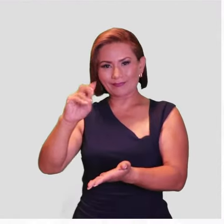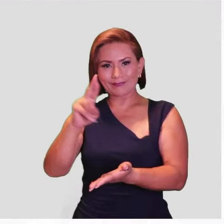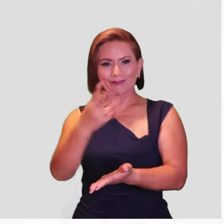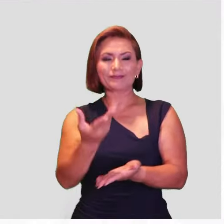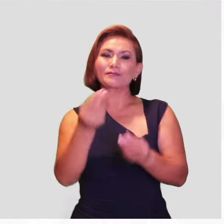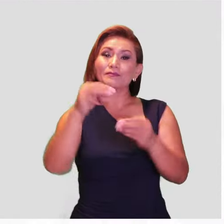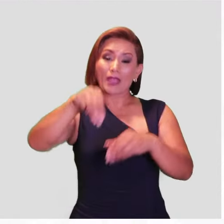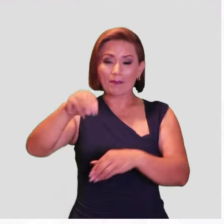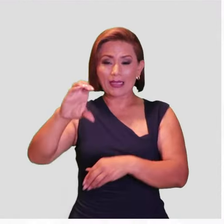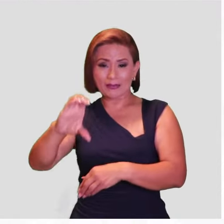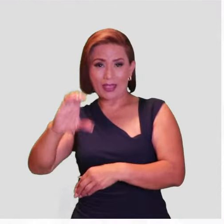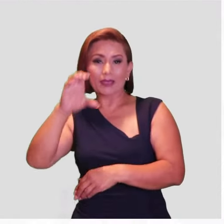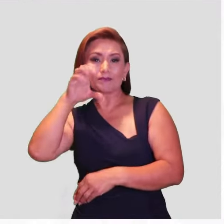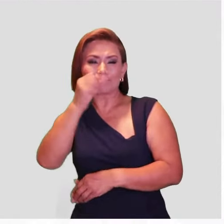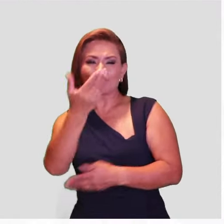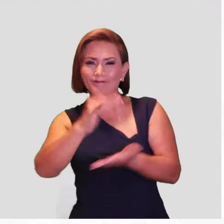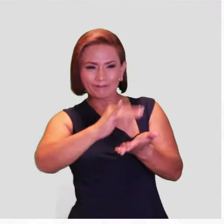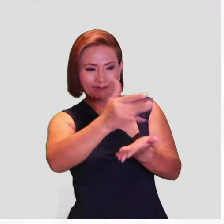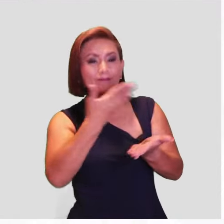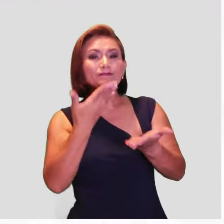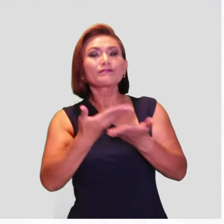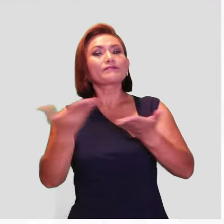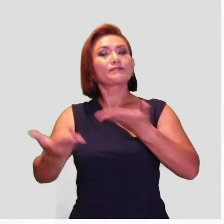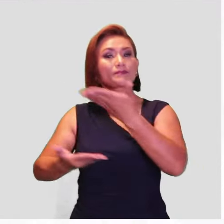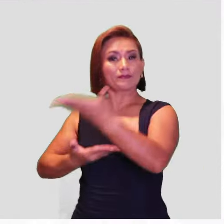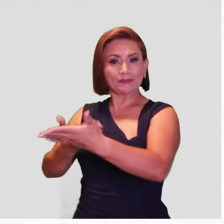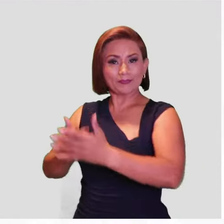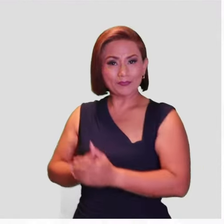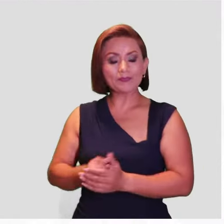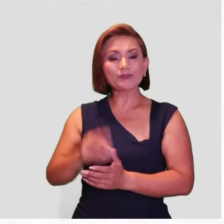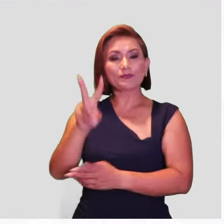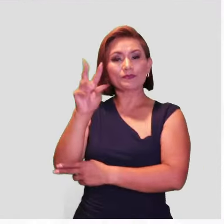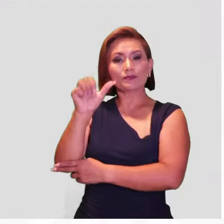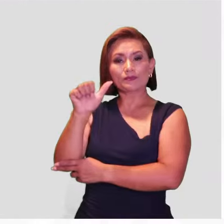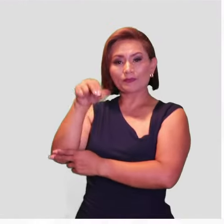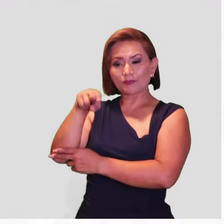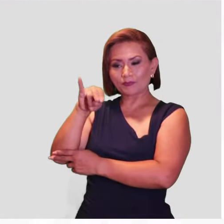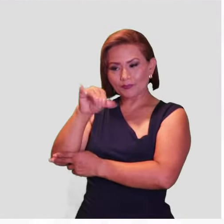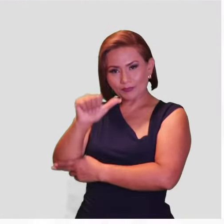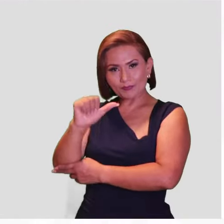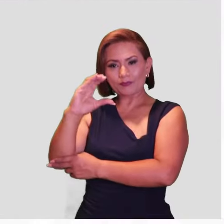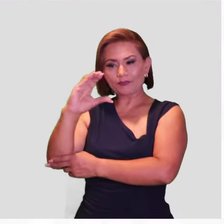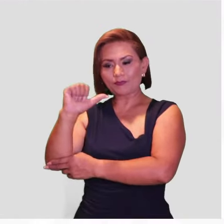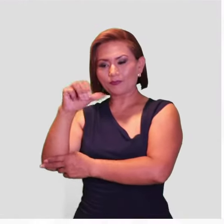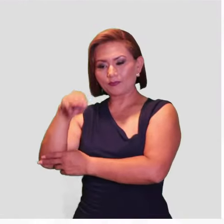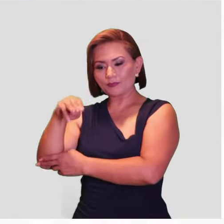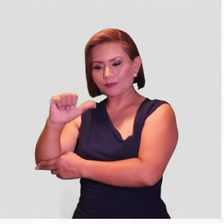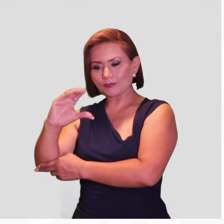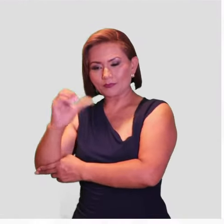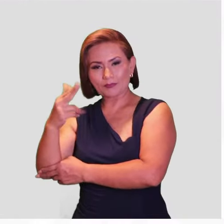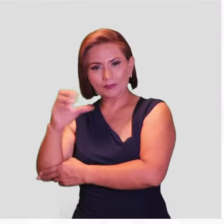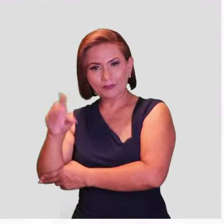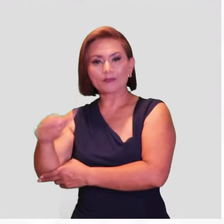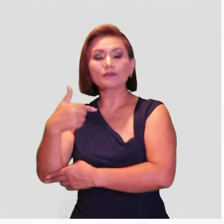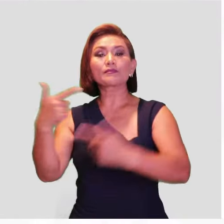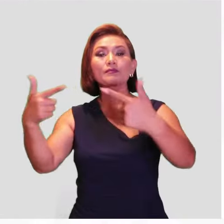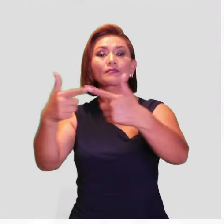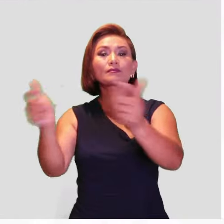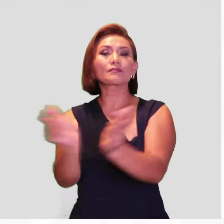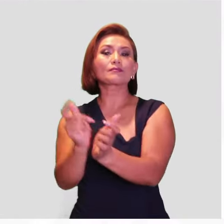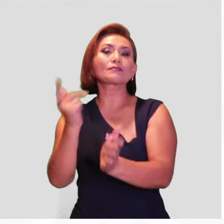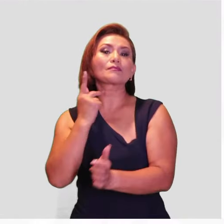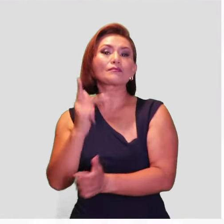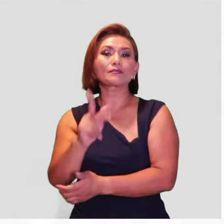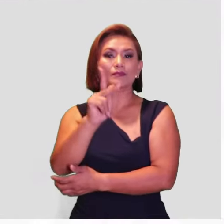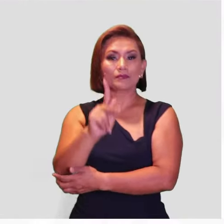Movimiento Ciudadano, y cedemos el uso de la voz a la candidata Vania Camacho Galván, por el Partido Revolucionario Institucional.